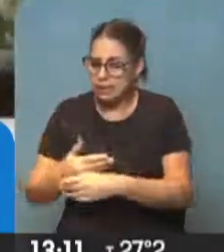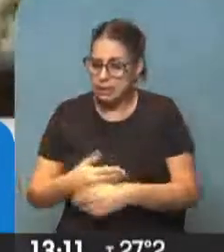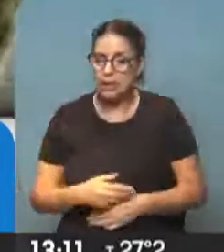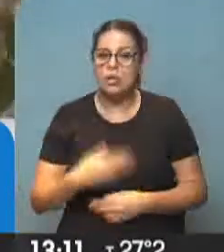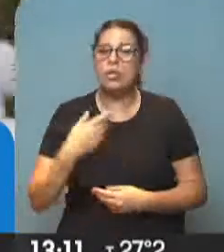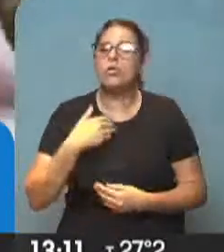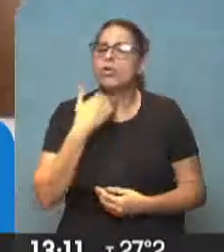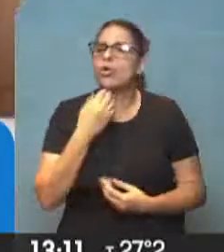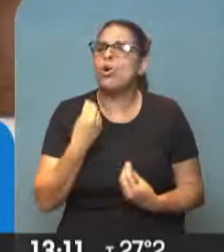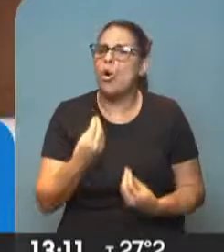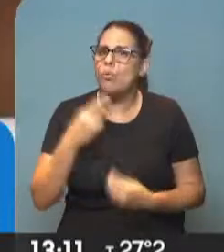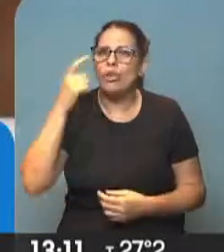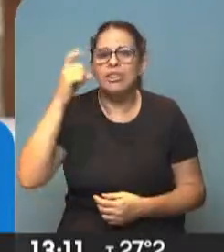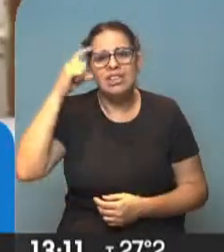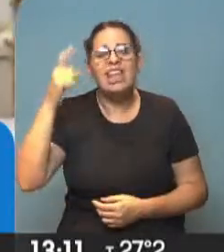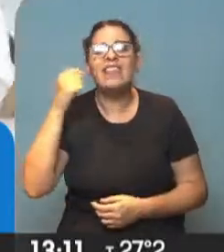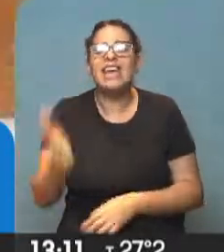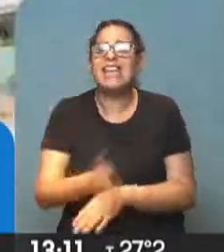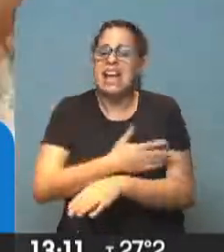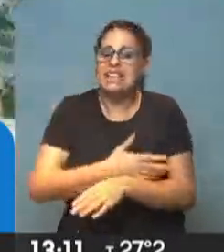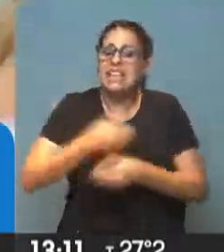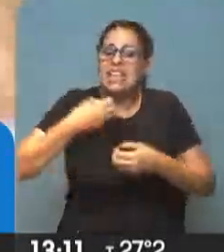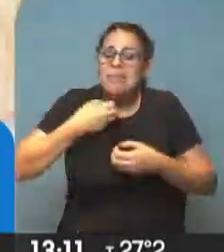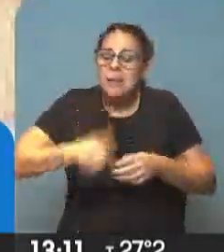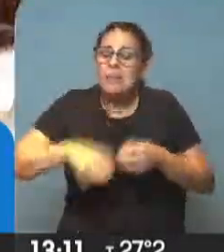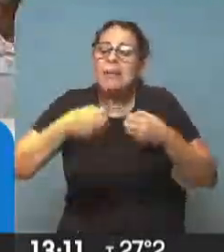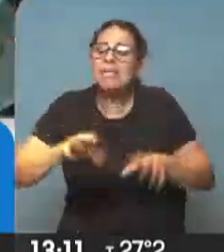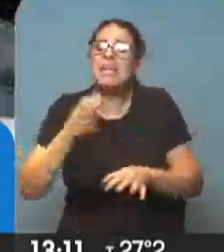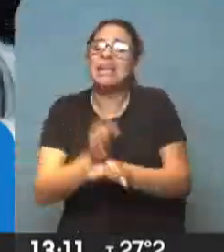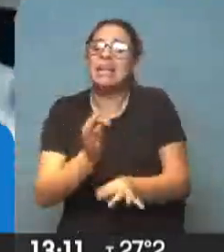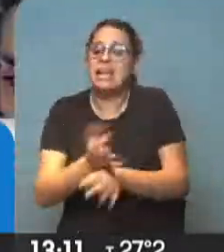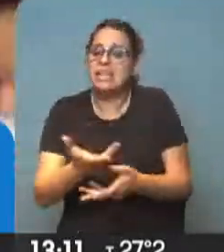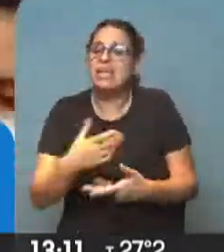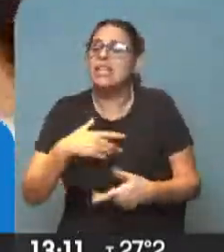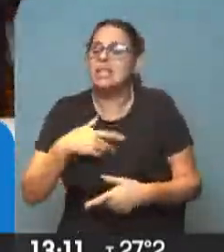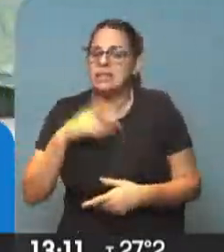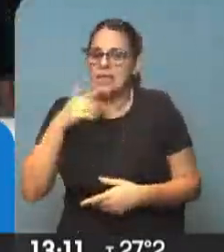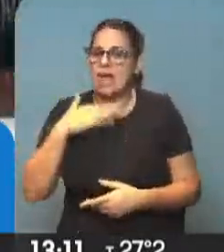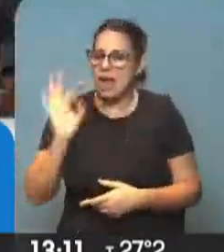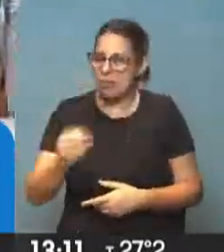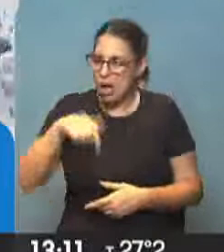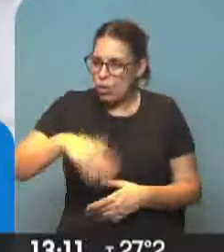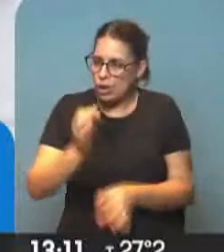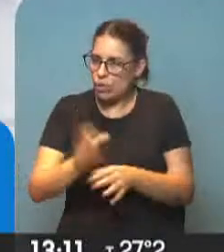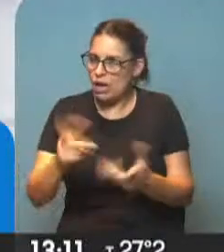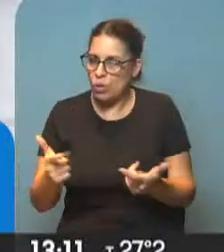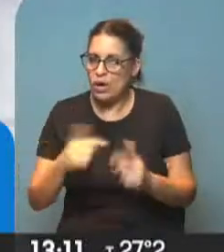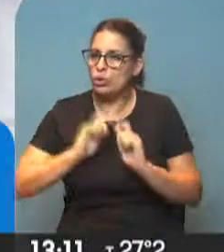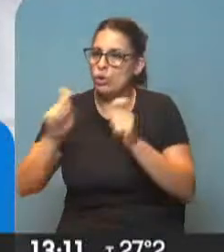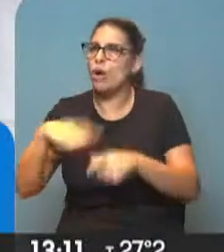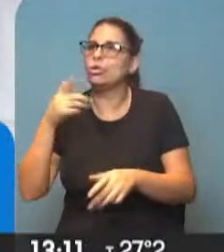enteren a 10 días antes de comenzar las clases que no van a tener escuela estos chicos o que van a ser trasladados a escuelas más